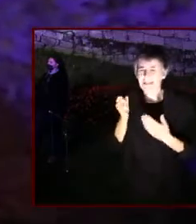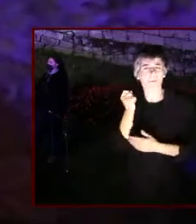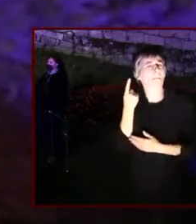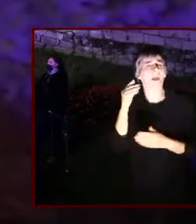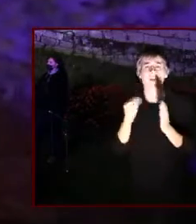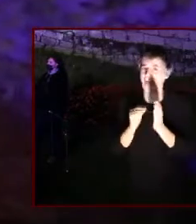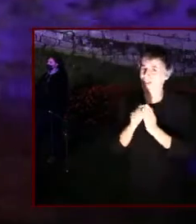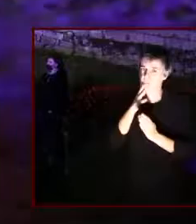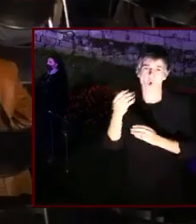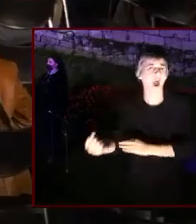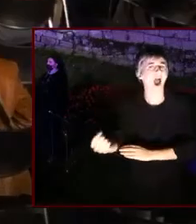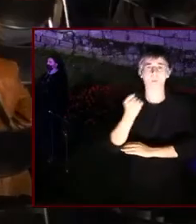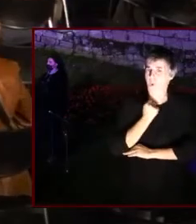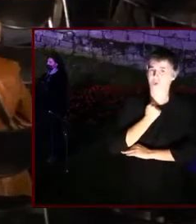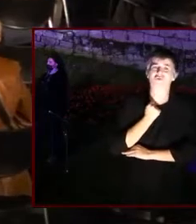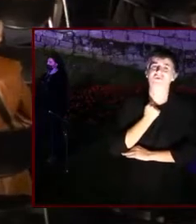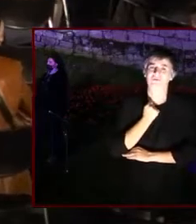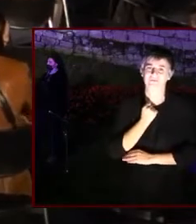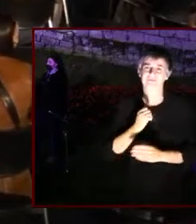apoio.